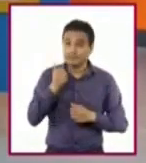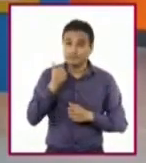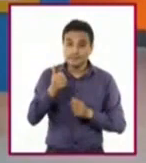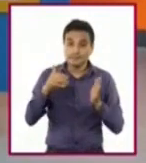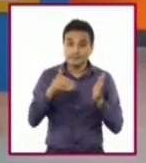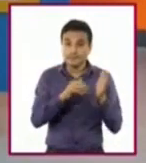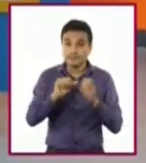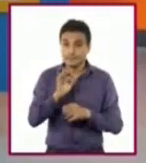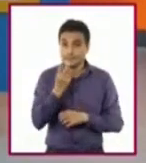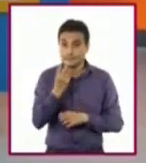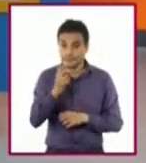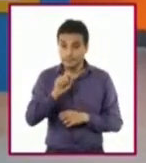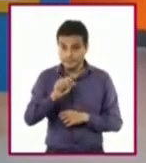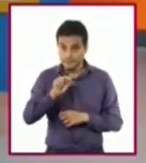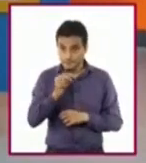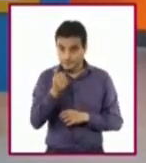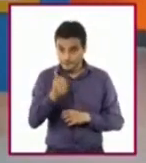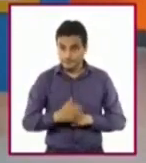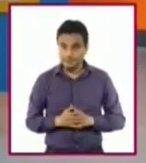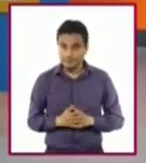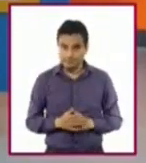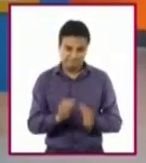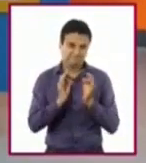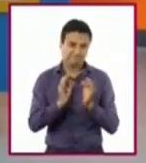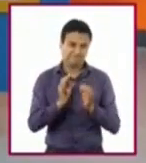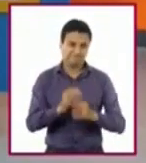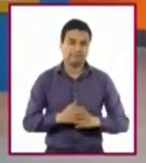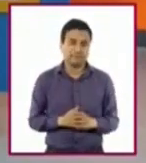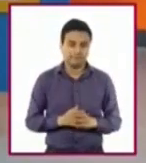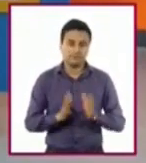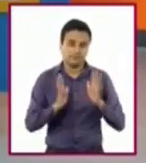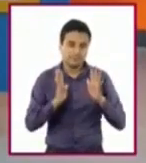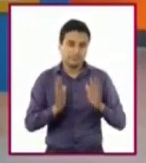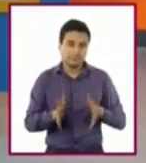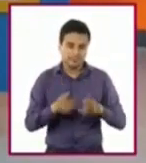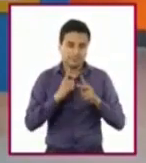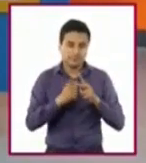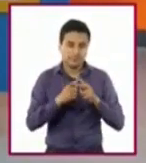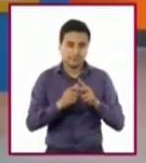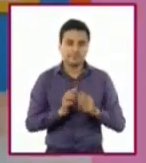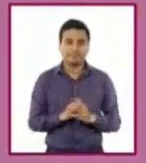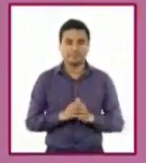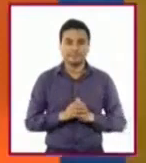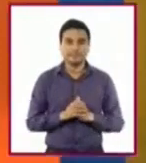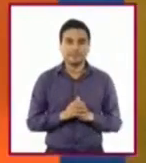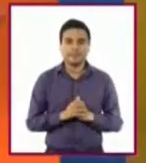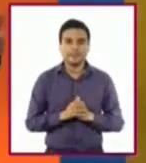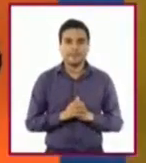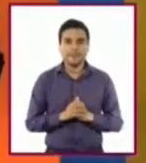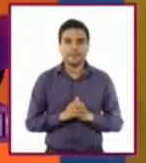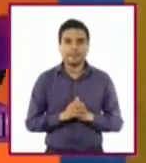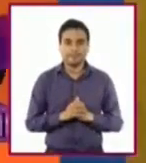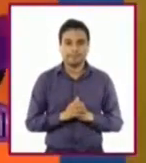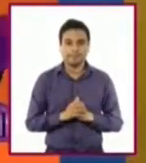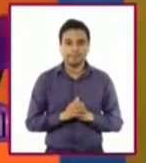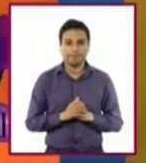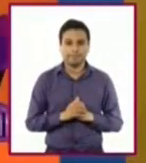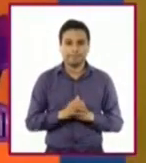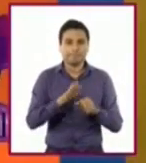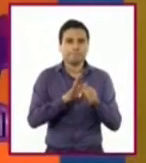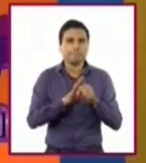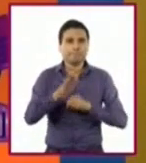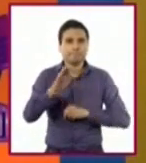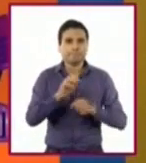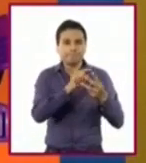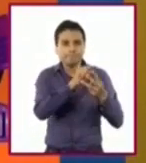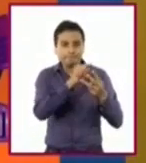o promedio es igual a seis mil seiscientos 42.86 pesos cuál medida consideran